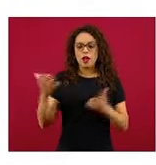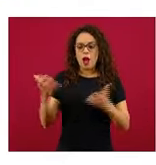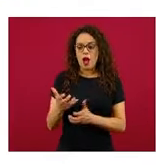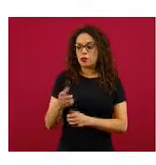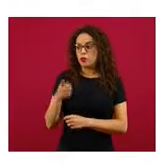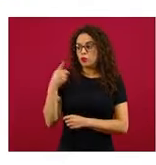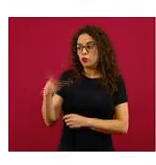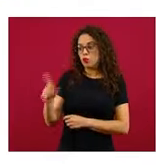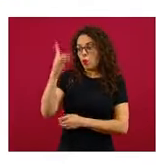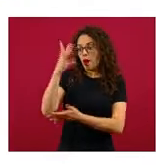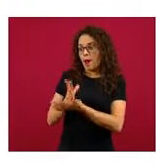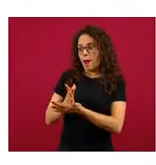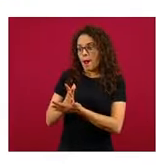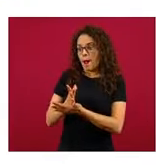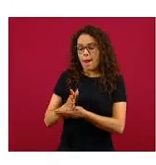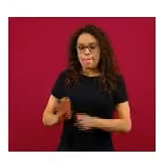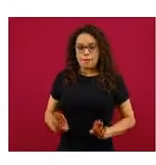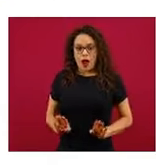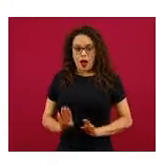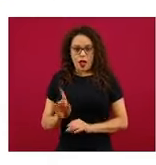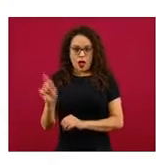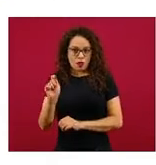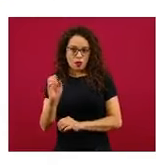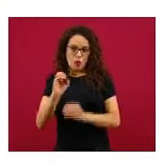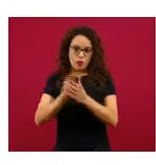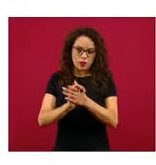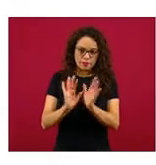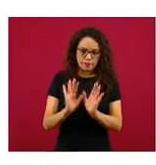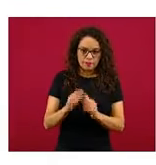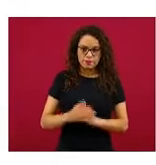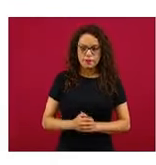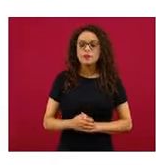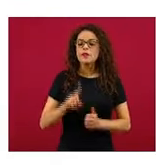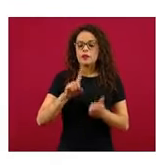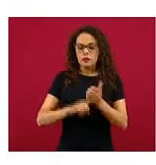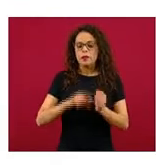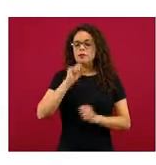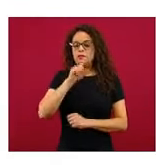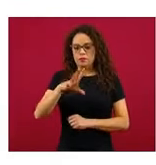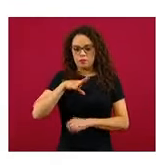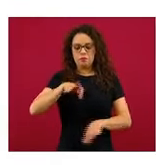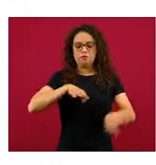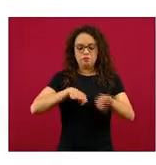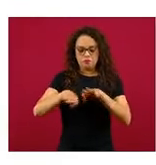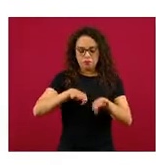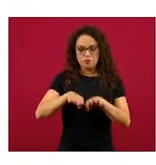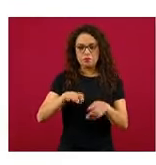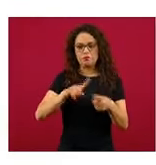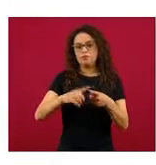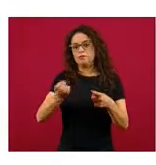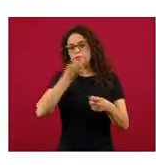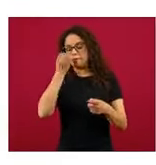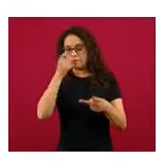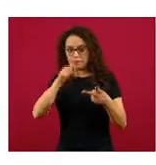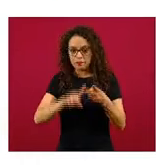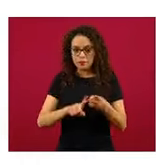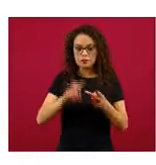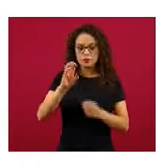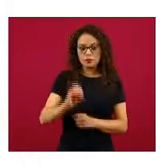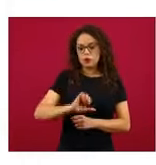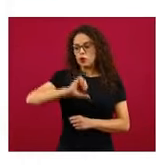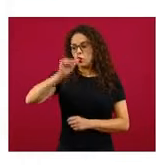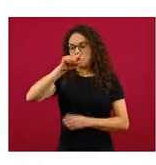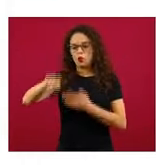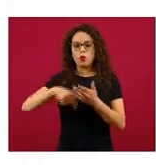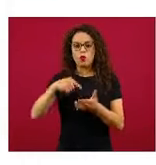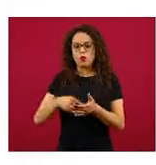y que esto también lo han vivido tanto en un ámbito laboral, en un ámbito escolar o en alguno otro de